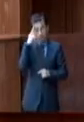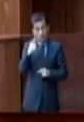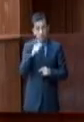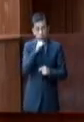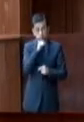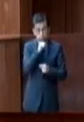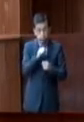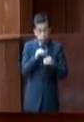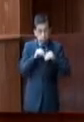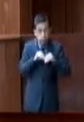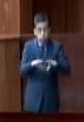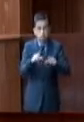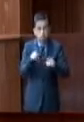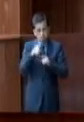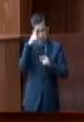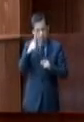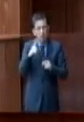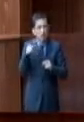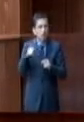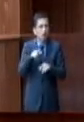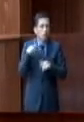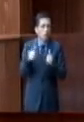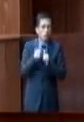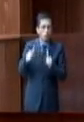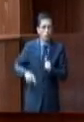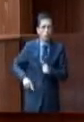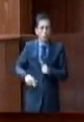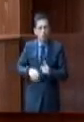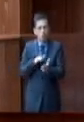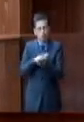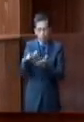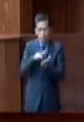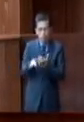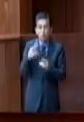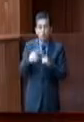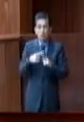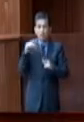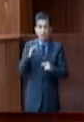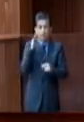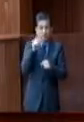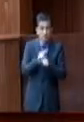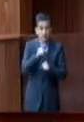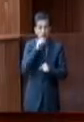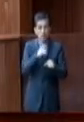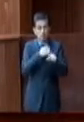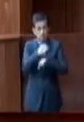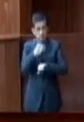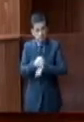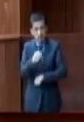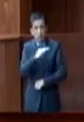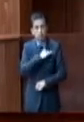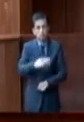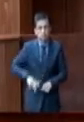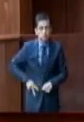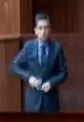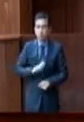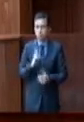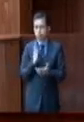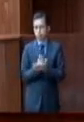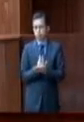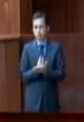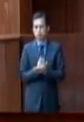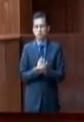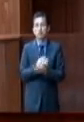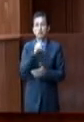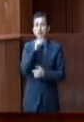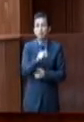comunicación social de toda propaganda gubernamental tanto de los poderes federales y estatales como de los municipios pero dice y